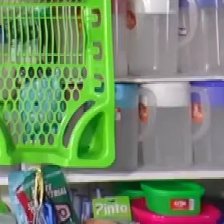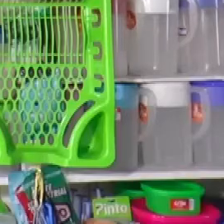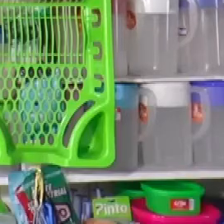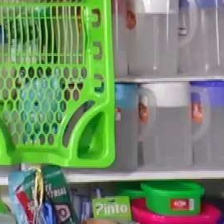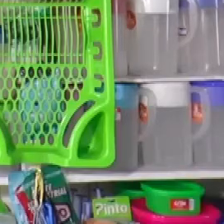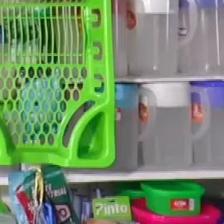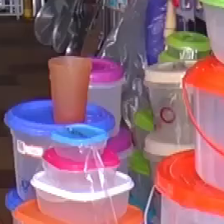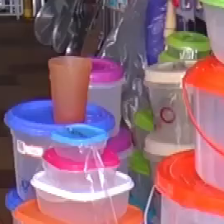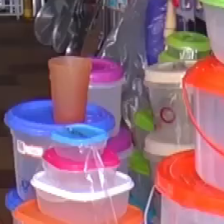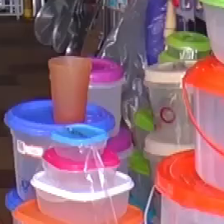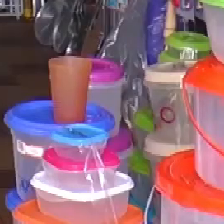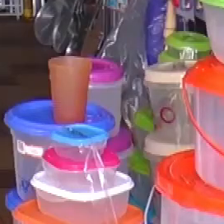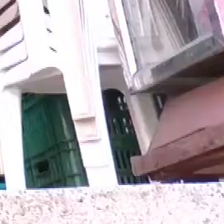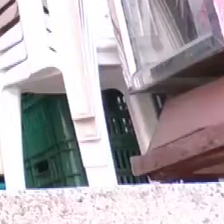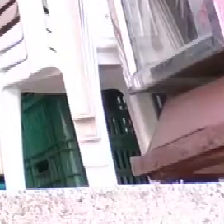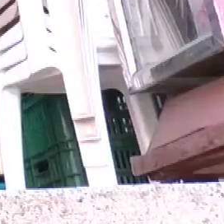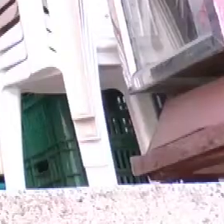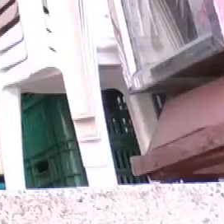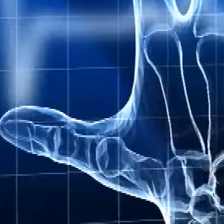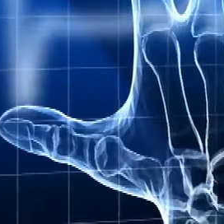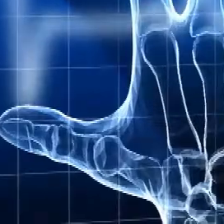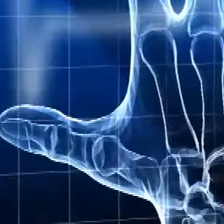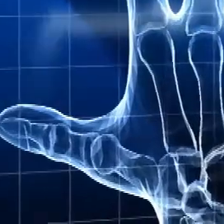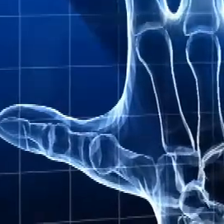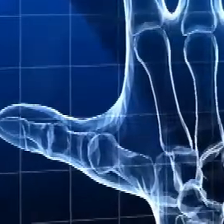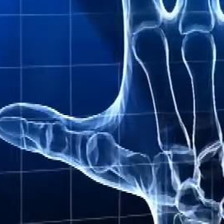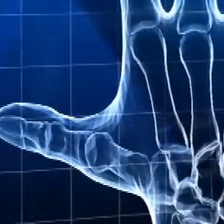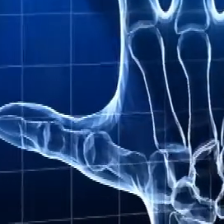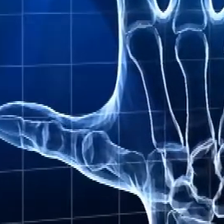de Mercado Central, local 30.